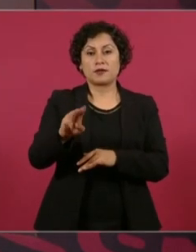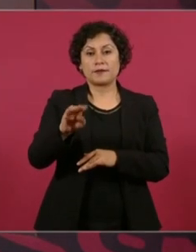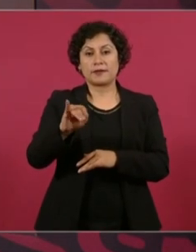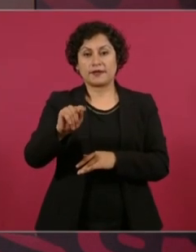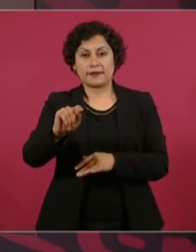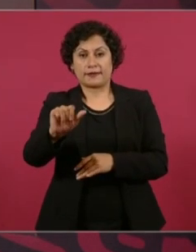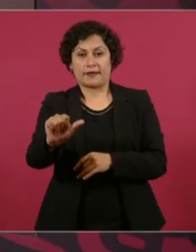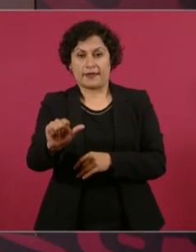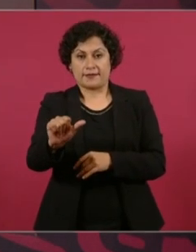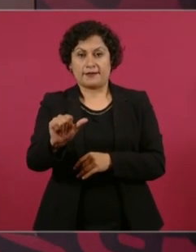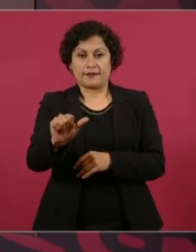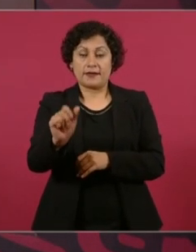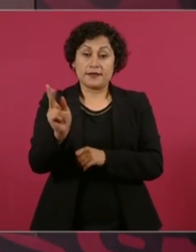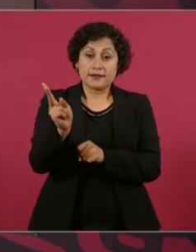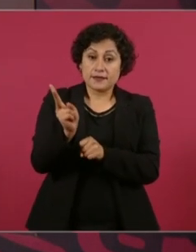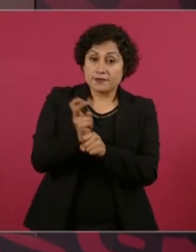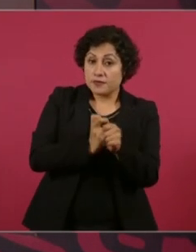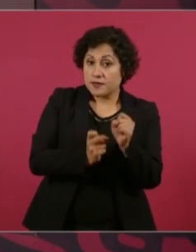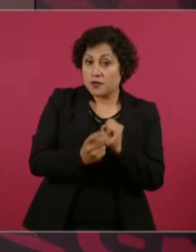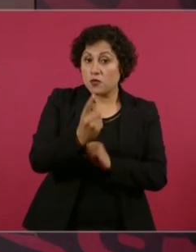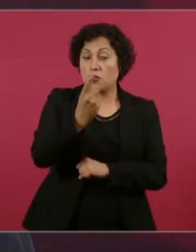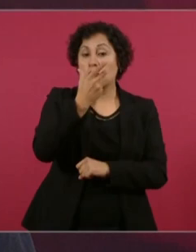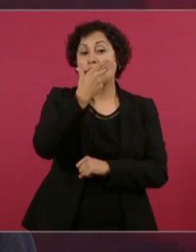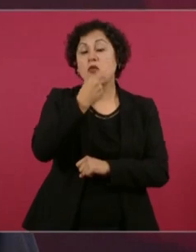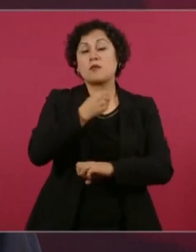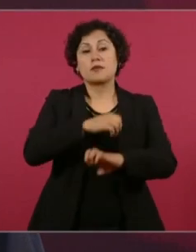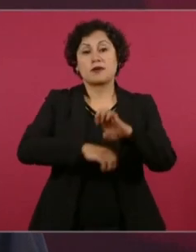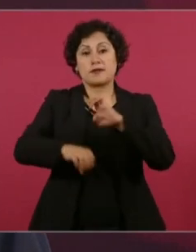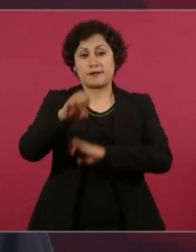y trajeron a un empresario